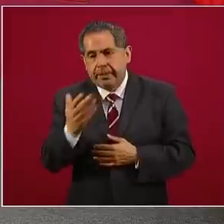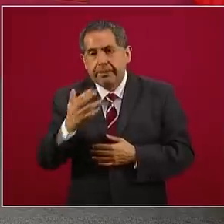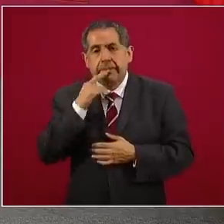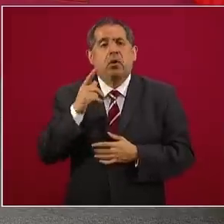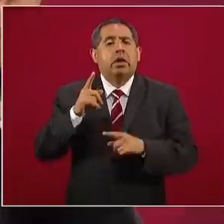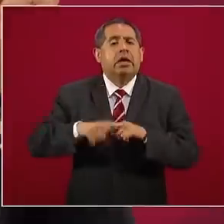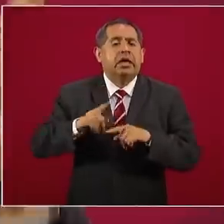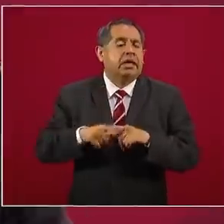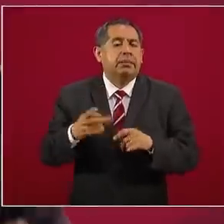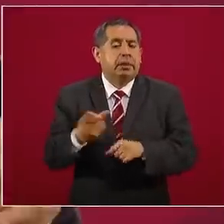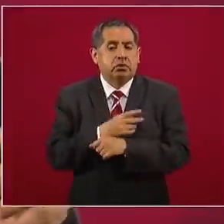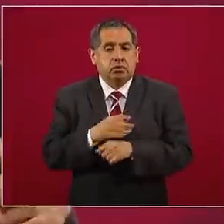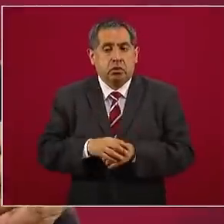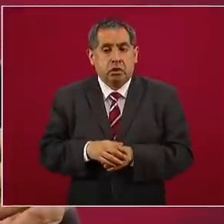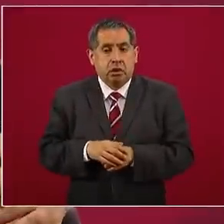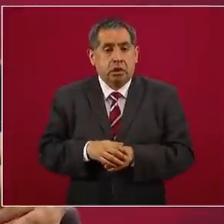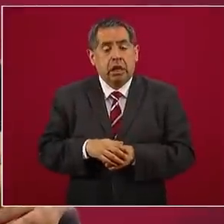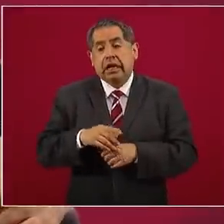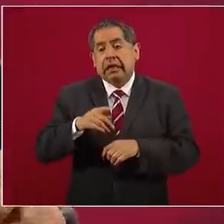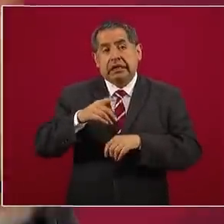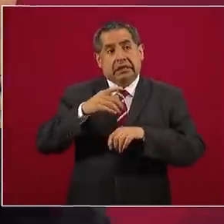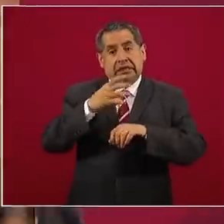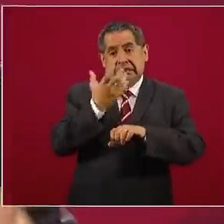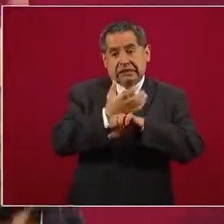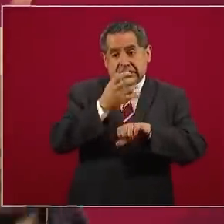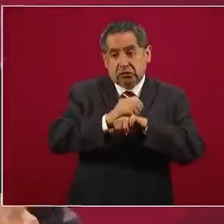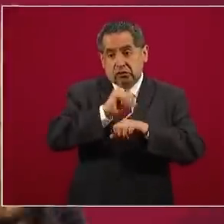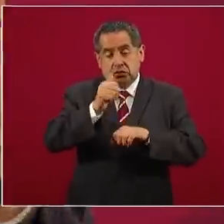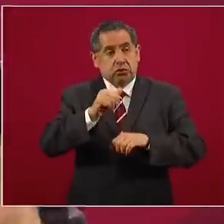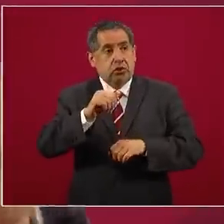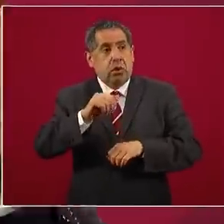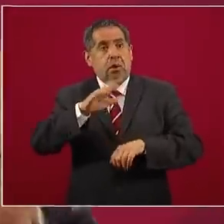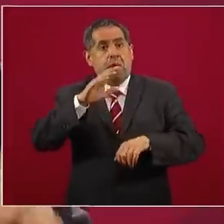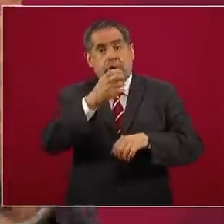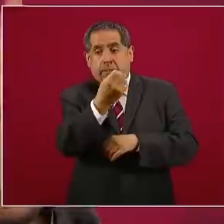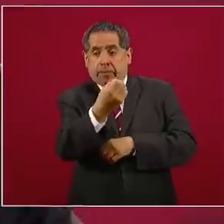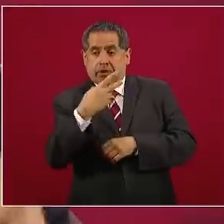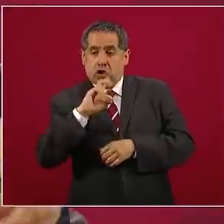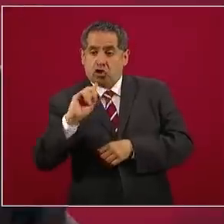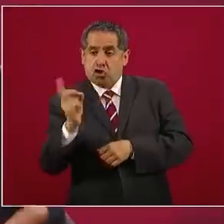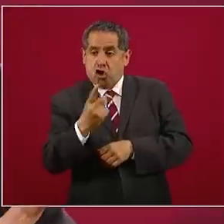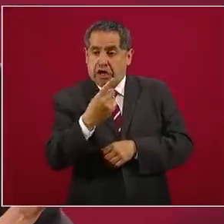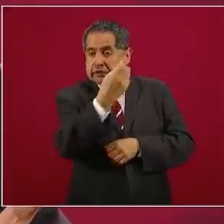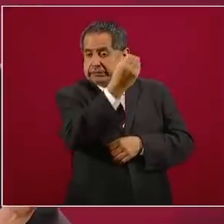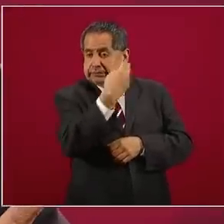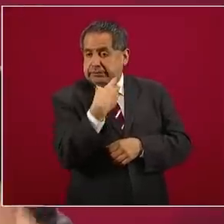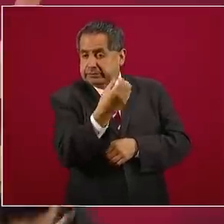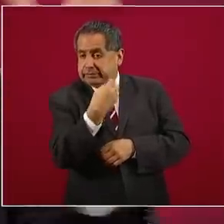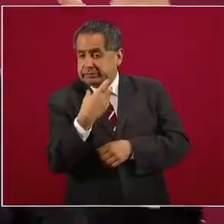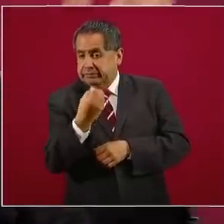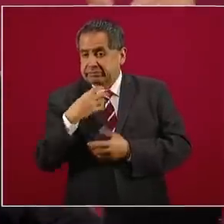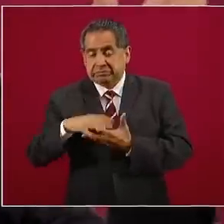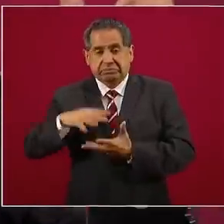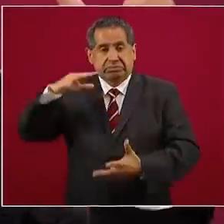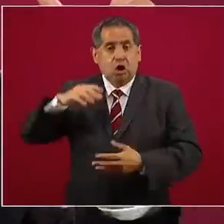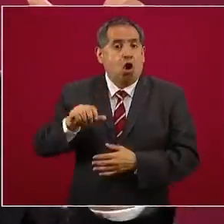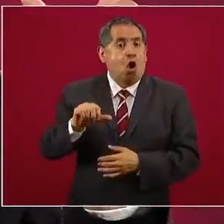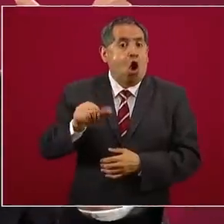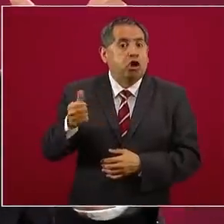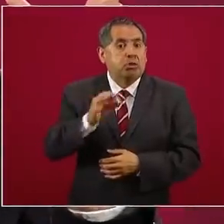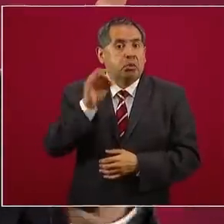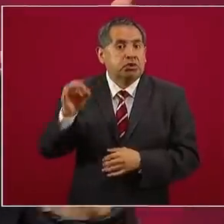aumentaron las remesas. 11% han aumentado las remesas con relación al año